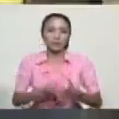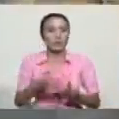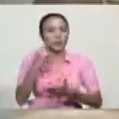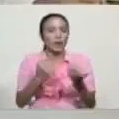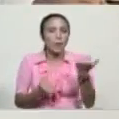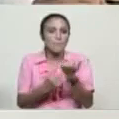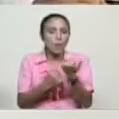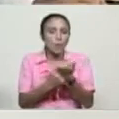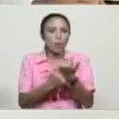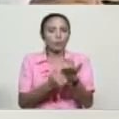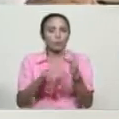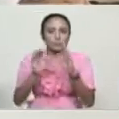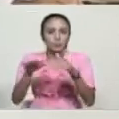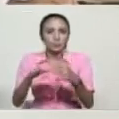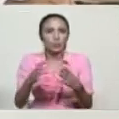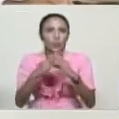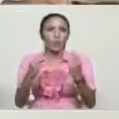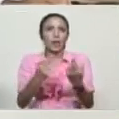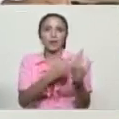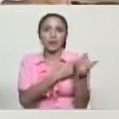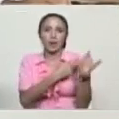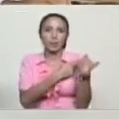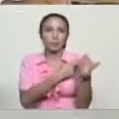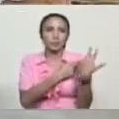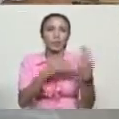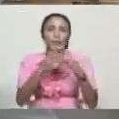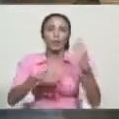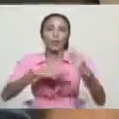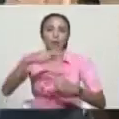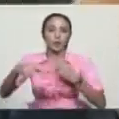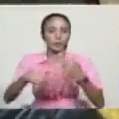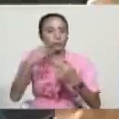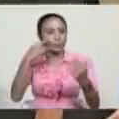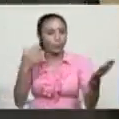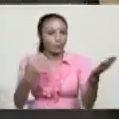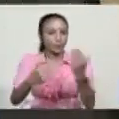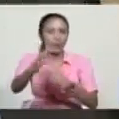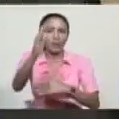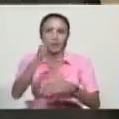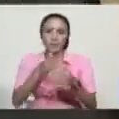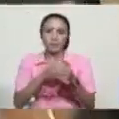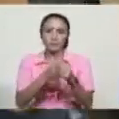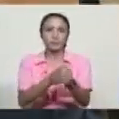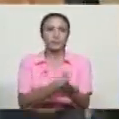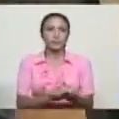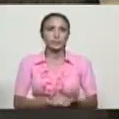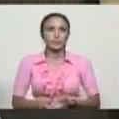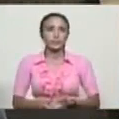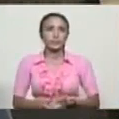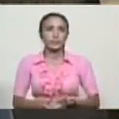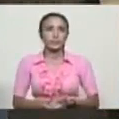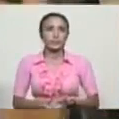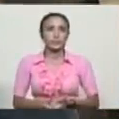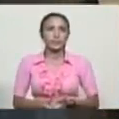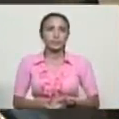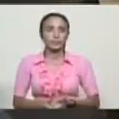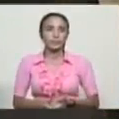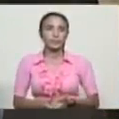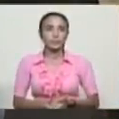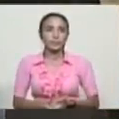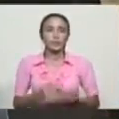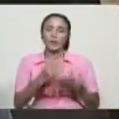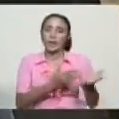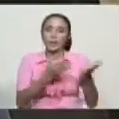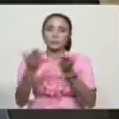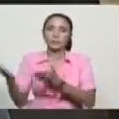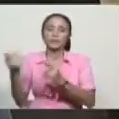desafíos de la revolución bolivariana para echarla adelante. Esa es la invitación, ¿no?, que nos gustaría conversar. Aquí paso la